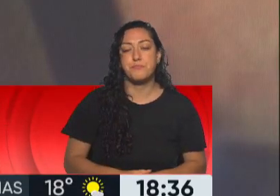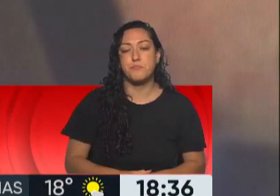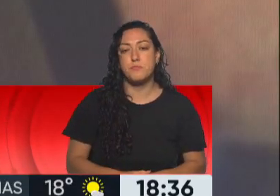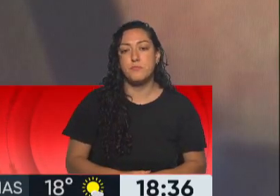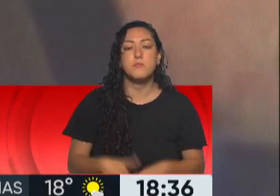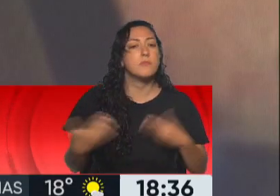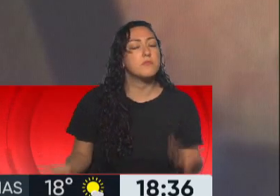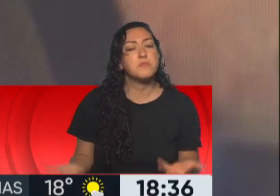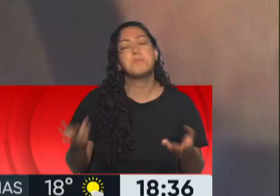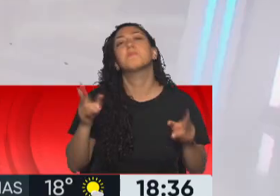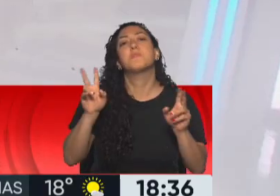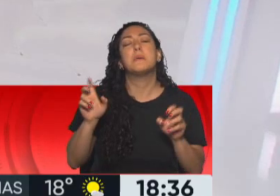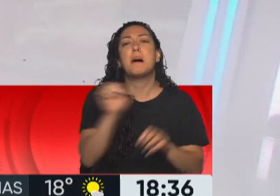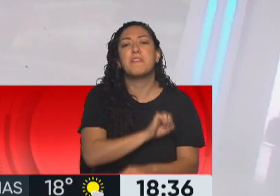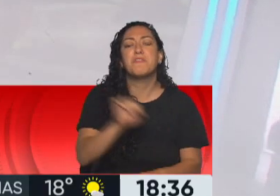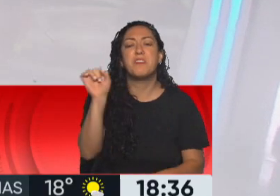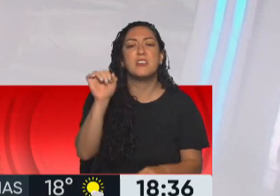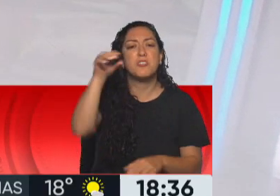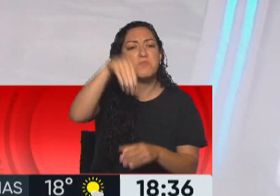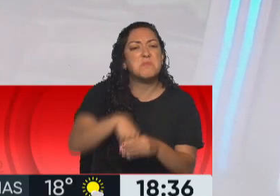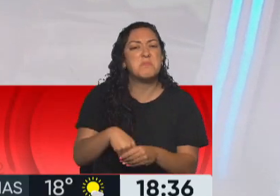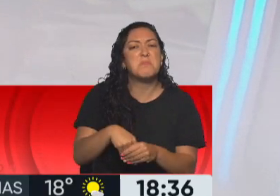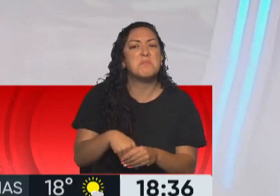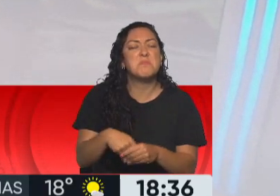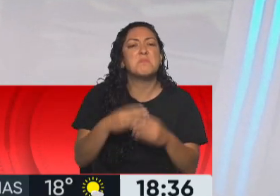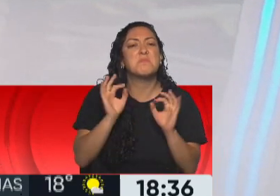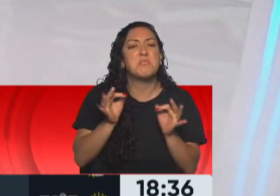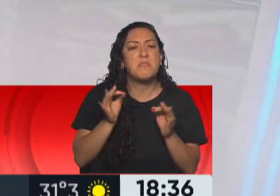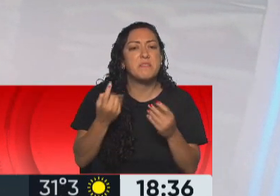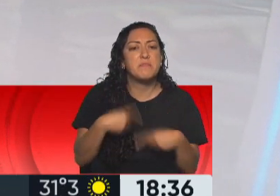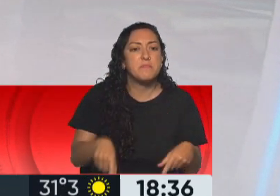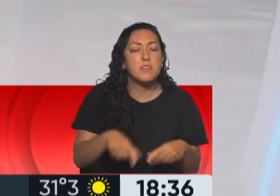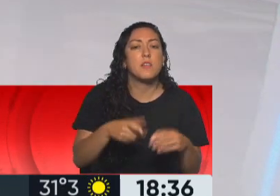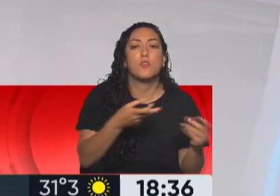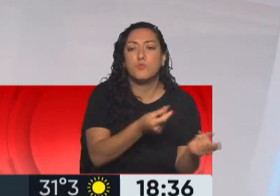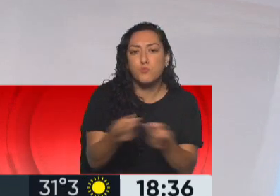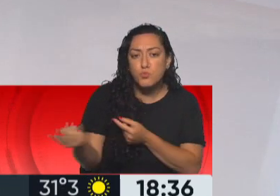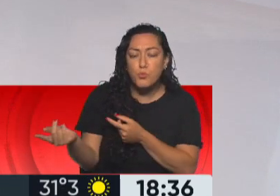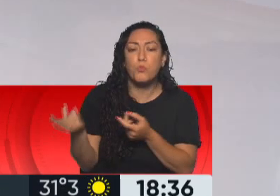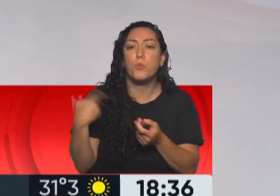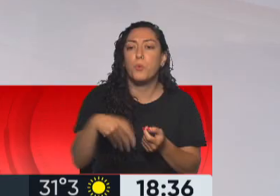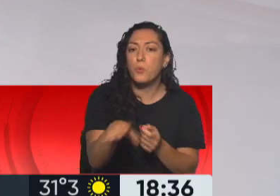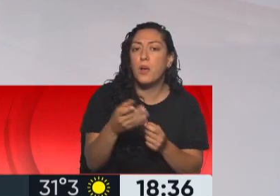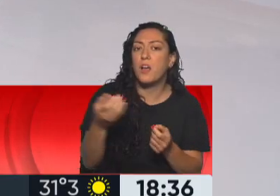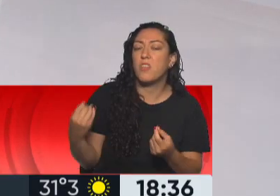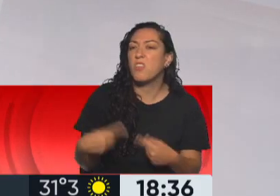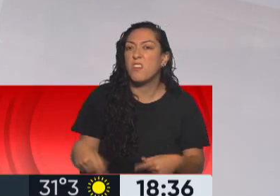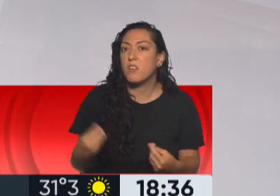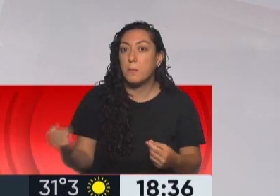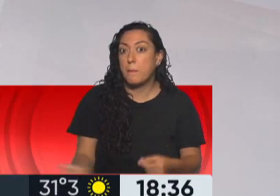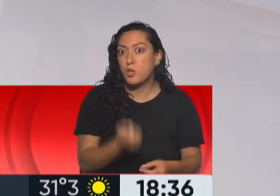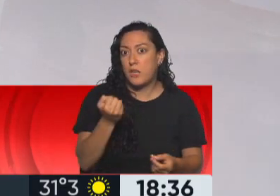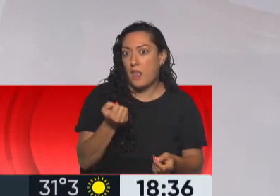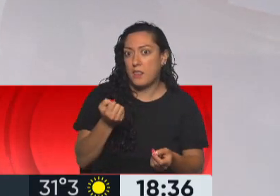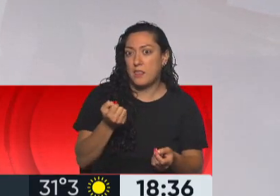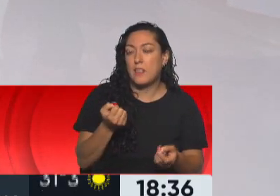¿Qué leemos en esta inflación, en ese número? ¿Cómo se refleja en los consumos? ¿Y qué va a pasar con este dato que decías vos muy importante, con este